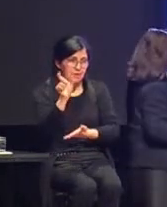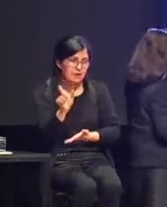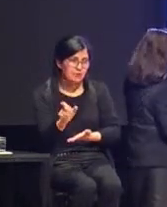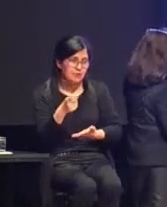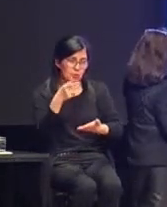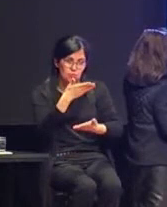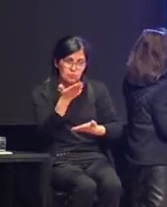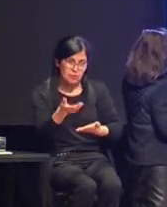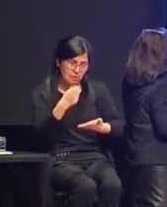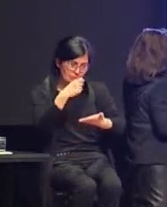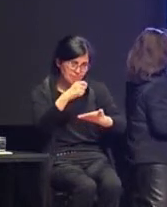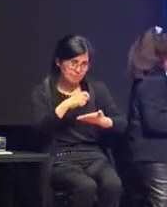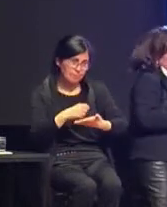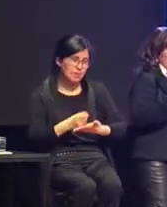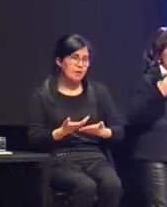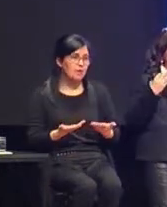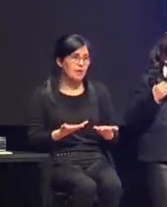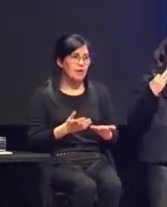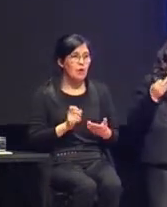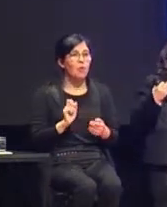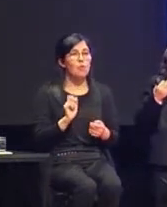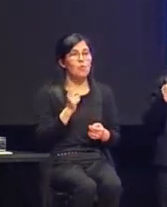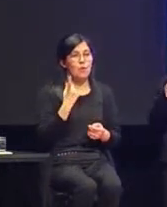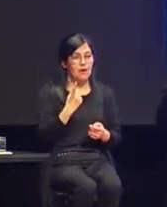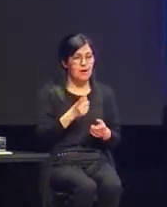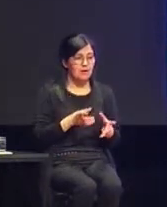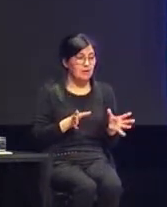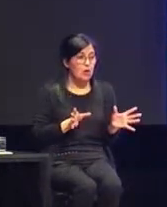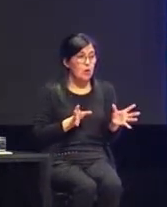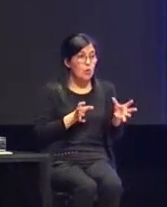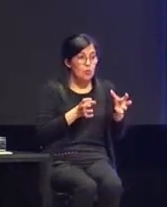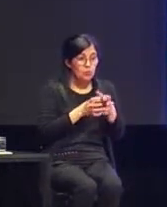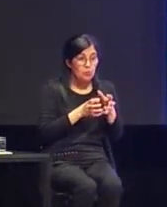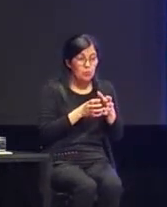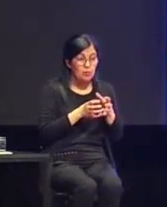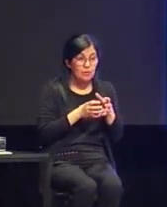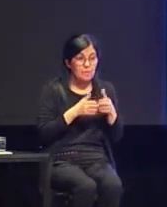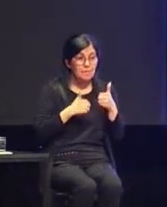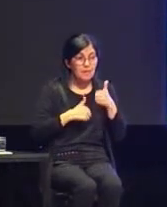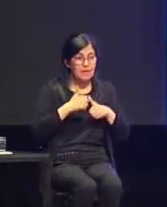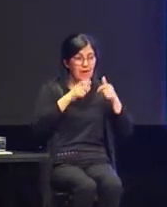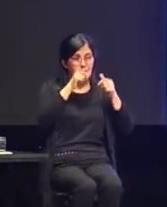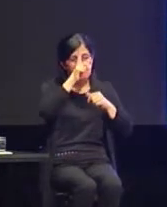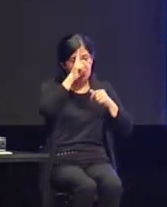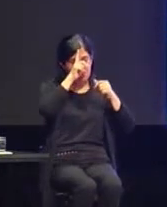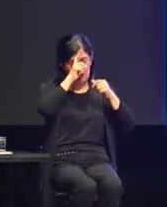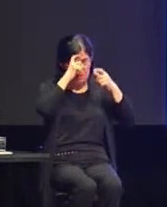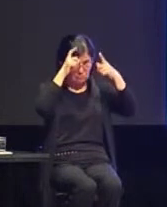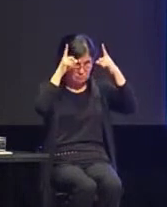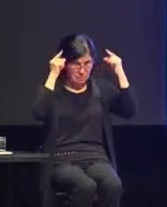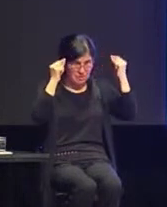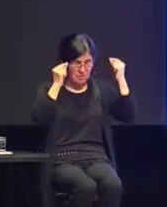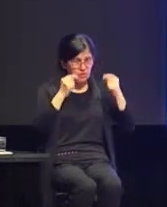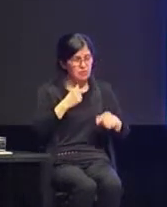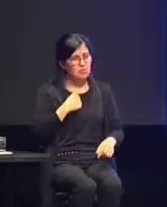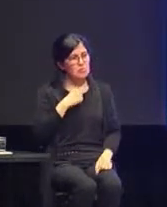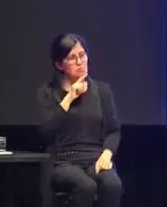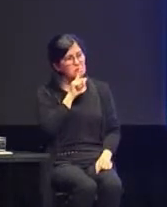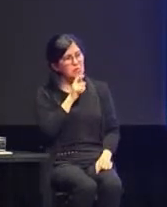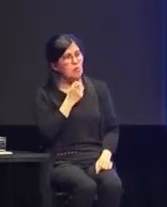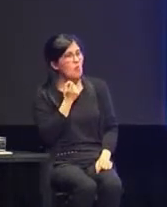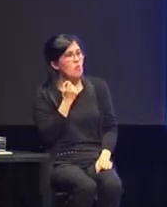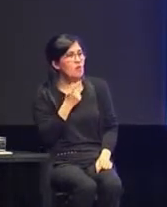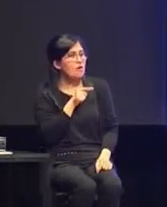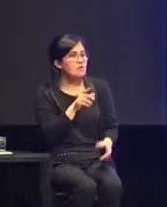hospitalización. ¿Cuál? La del equipo de enfermería. Entonces ellos siempre preguntan, ¿cuál es el equipo de